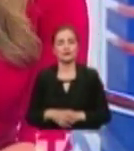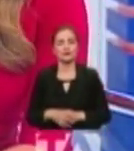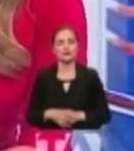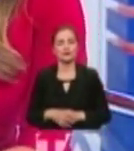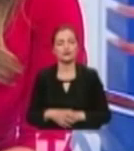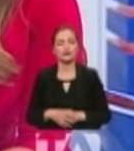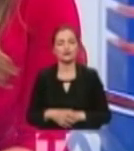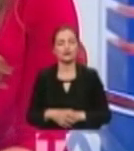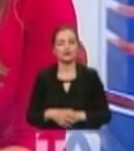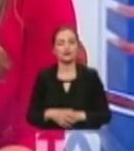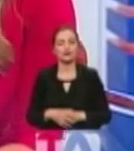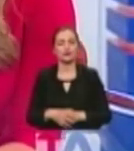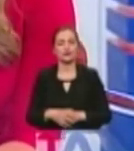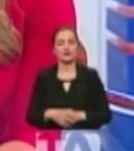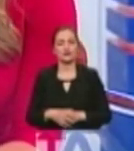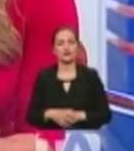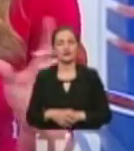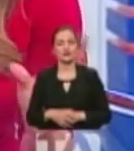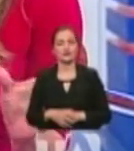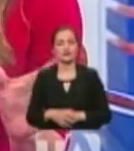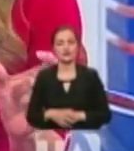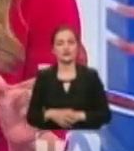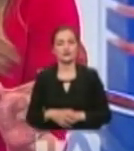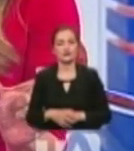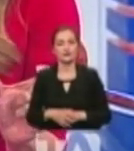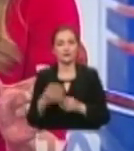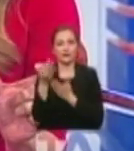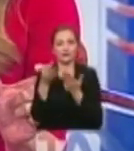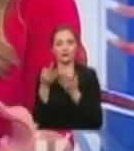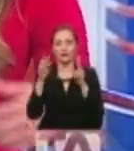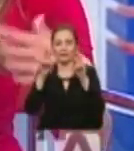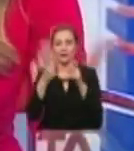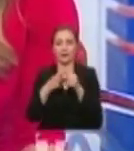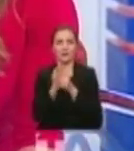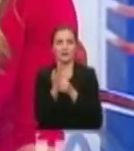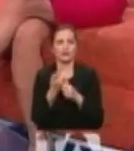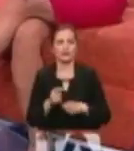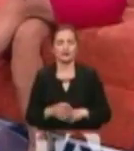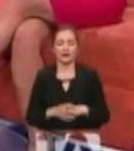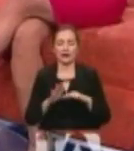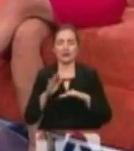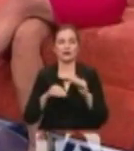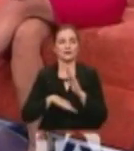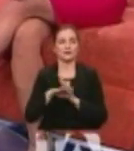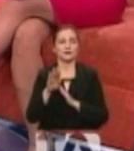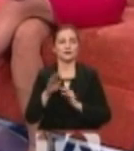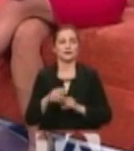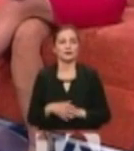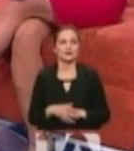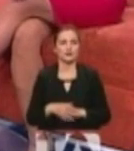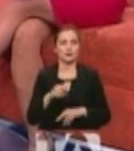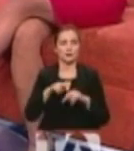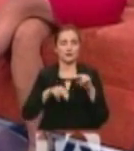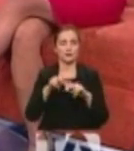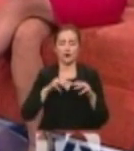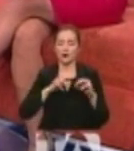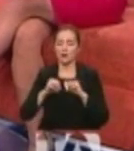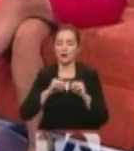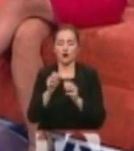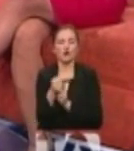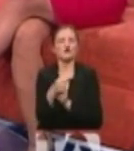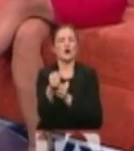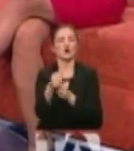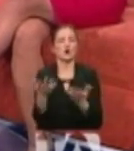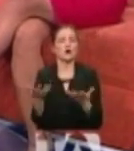Pues, doctor, le decíamos, el presupuesto es uno de los temas principales, creo yo, ¿no? Está comprometido en su gran mayoría con la construcción del metro y para